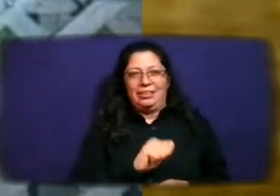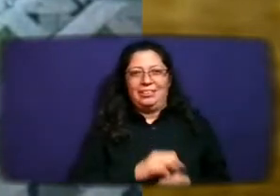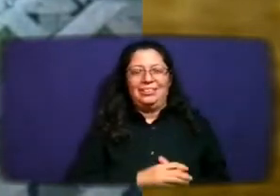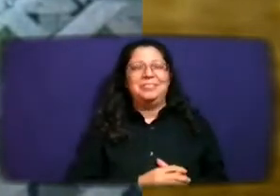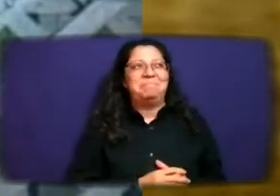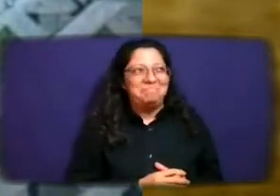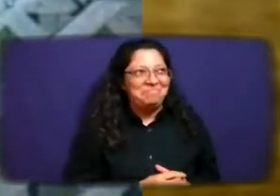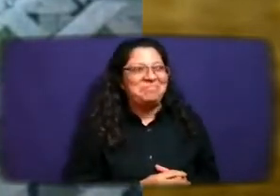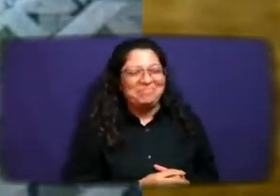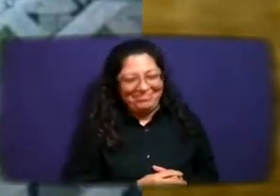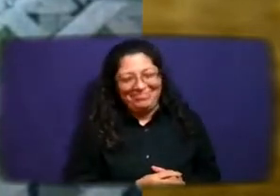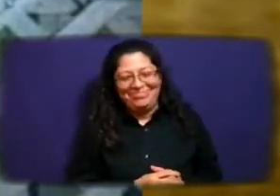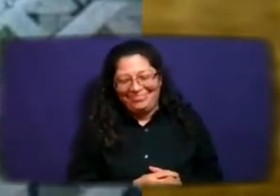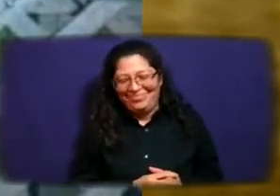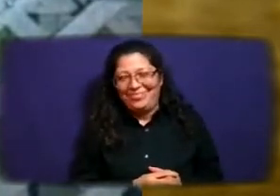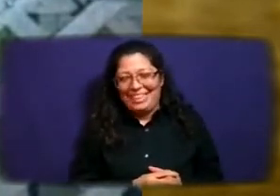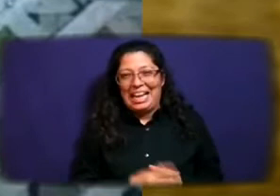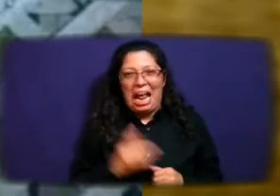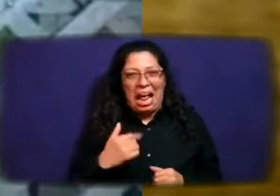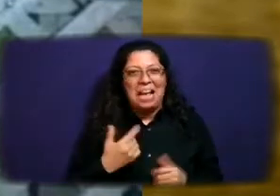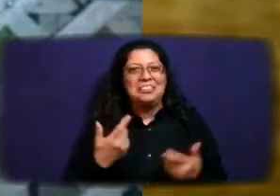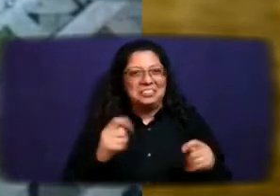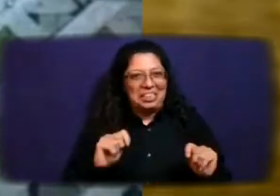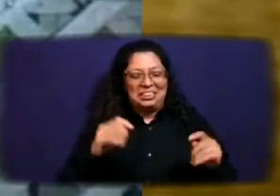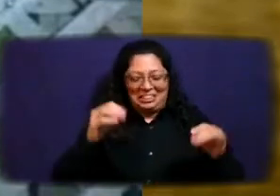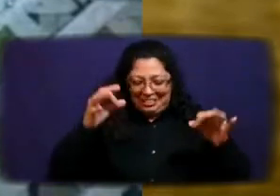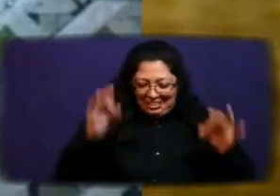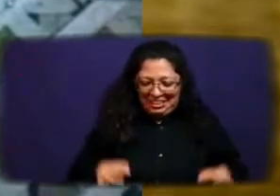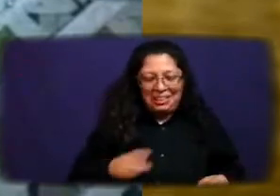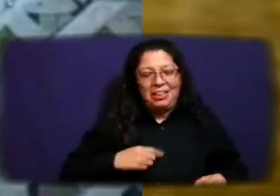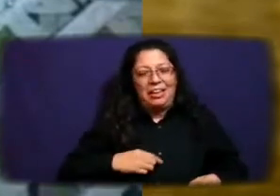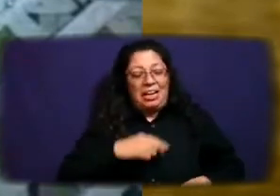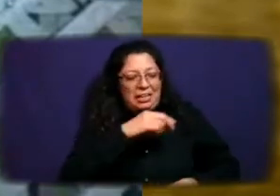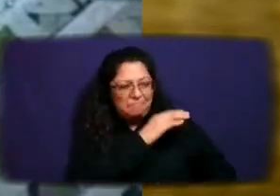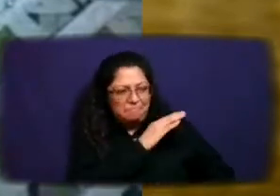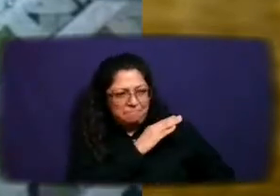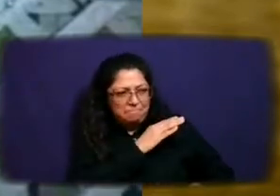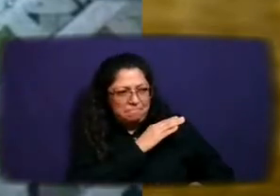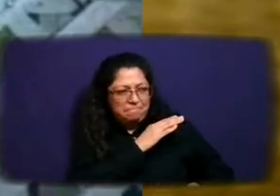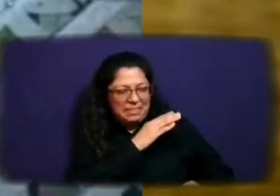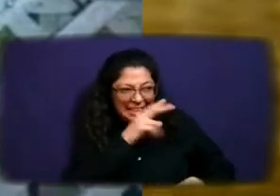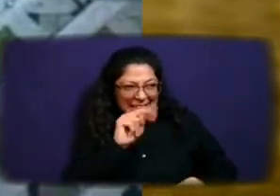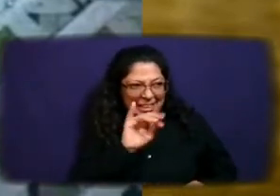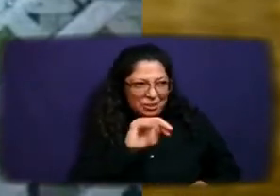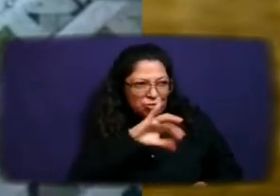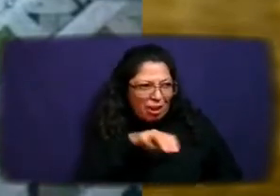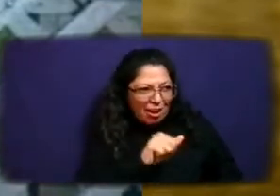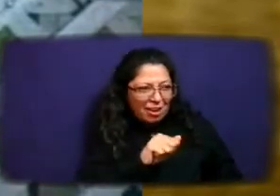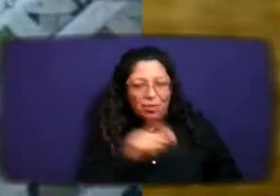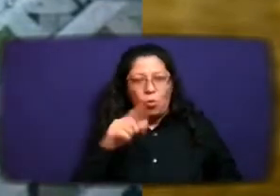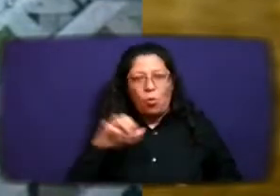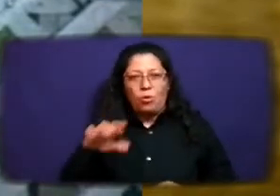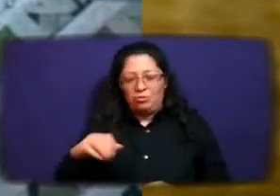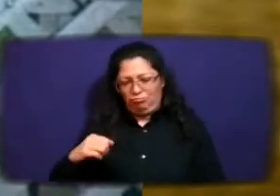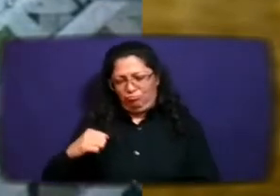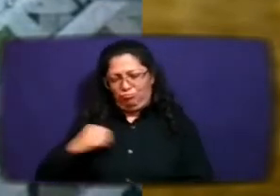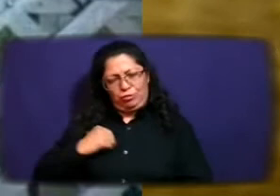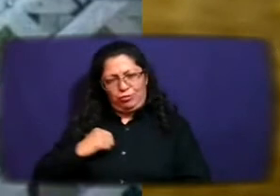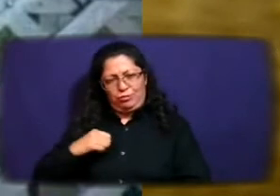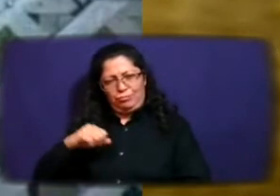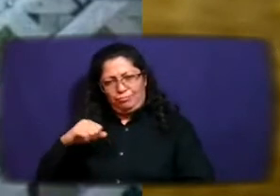Él está tratando de decidir si quiere ser ninja o guerrillero, cambiando